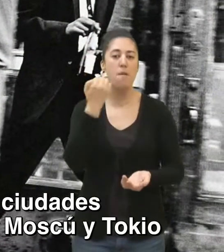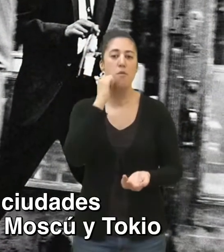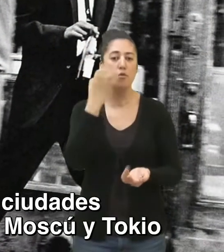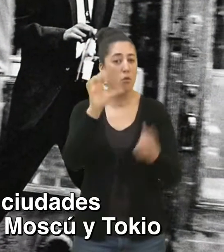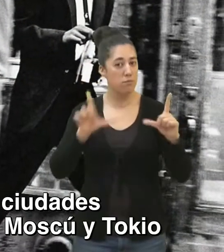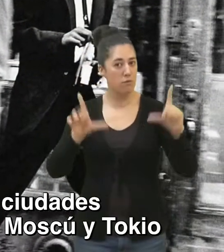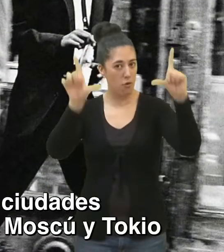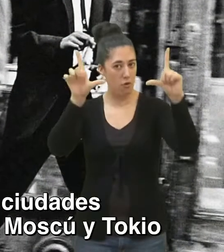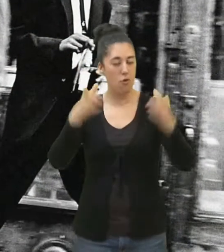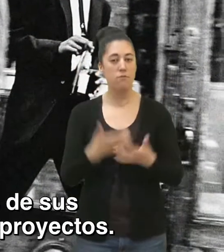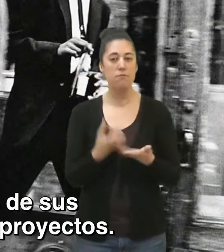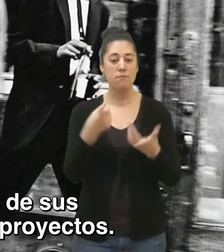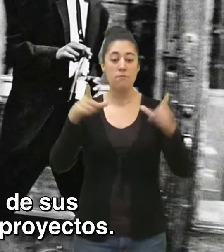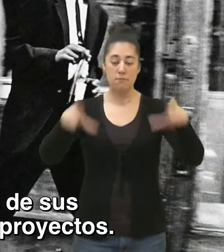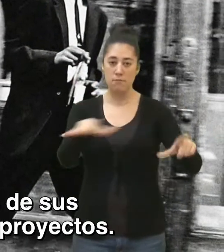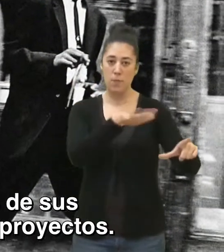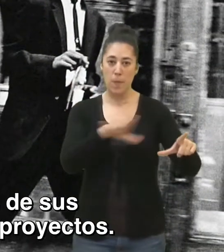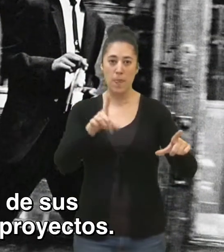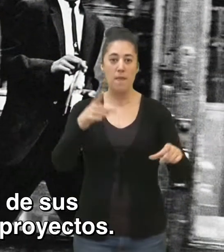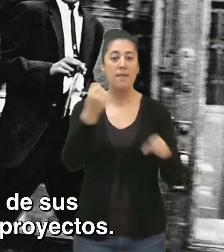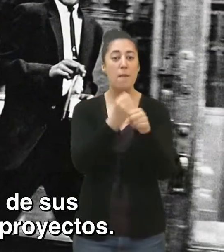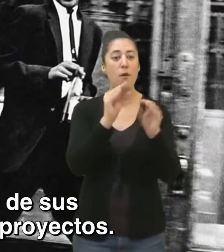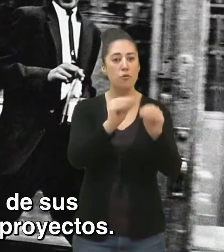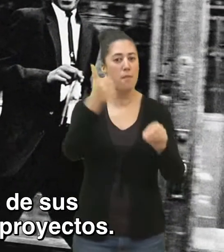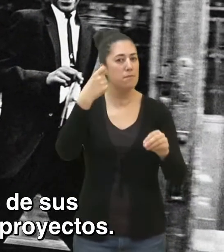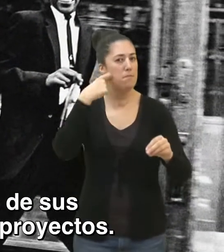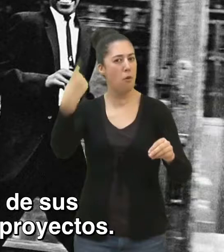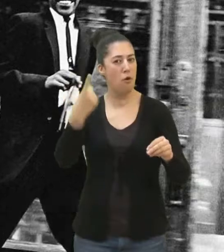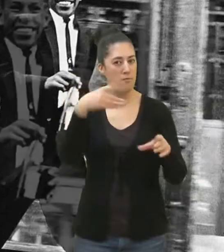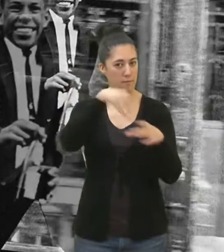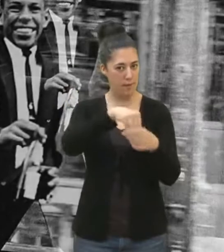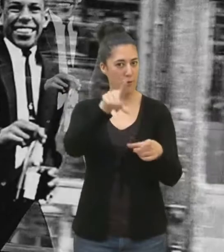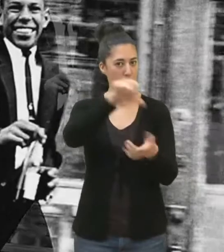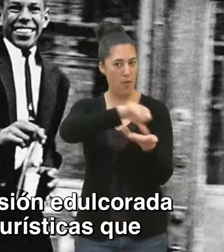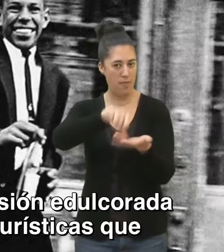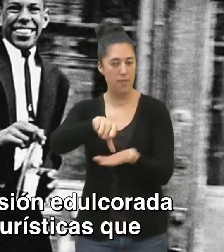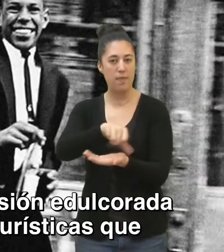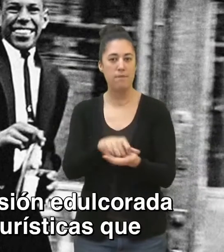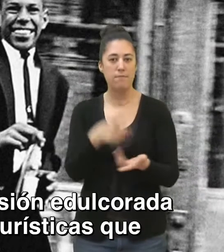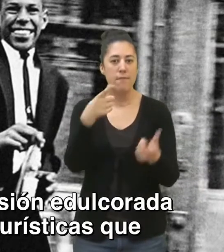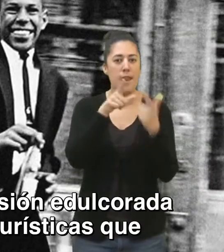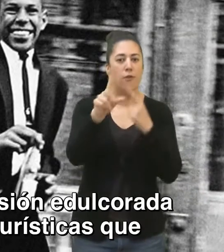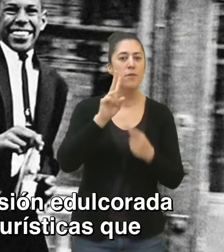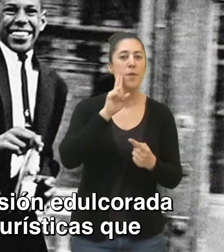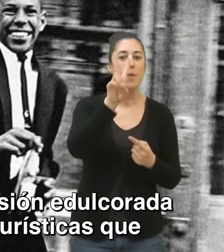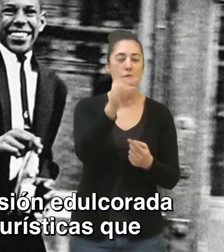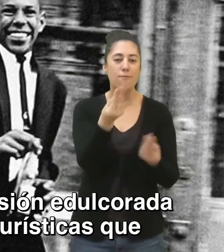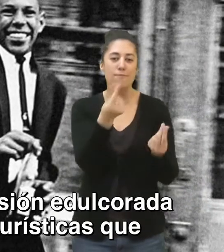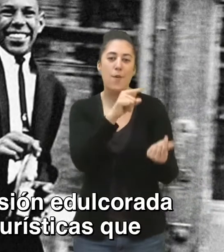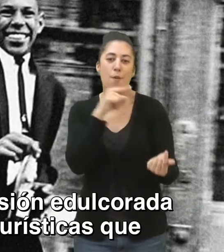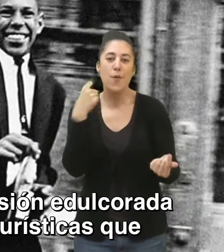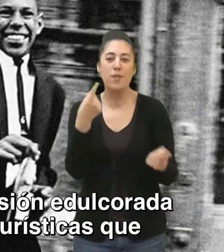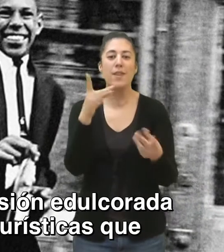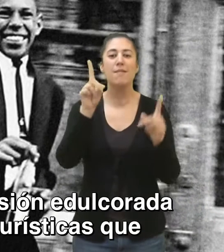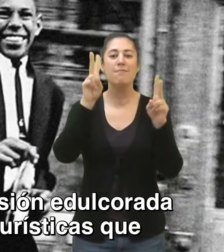Roma, Moscú y Tokio los escenarios de sus más reconocidos proyectos. Nada más lejos de la visión